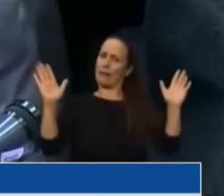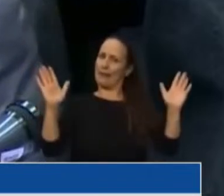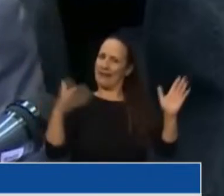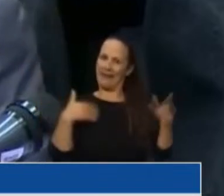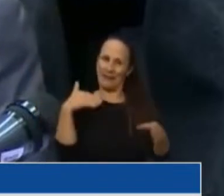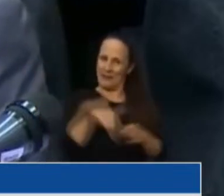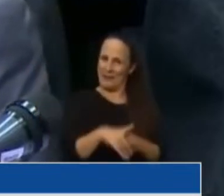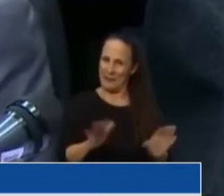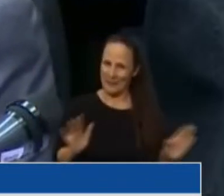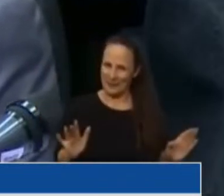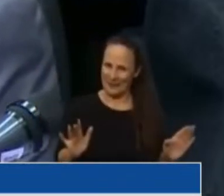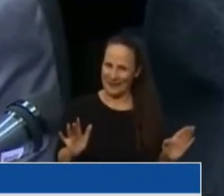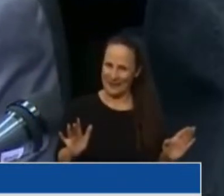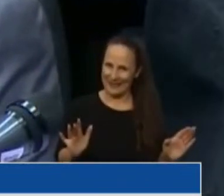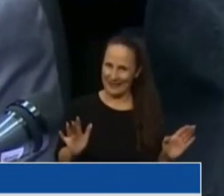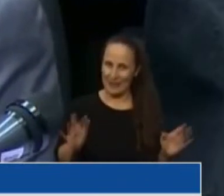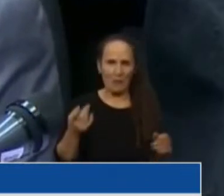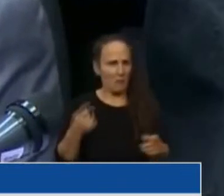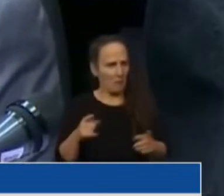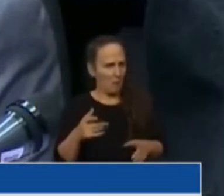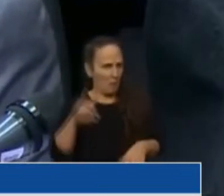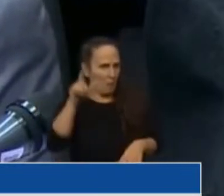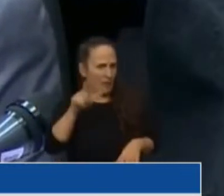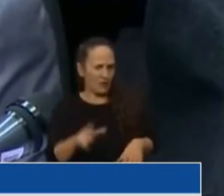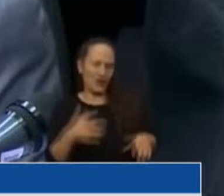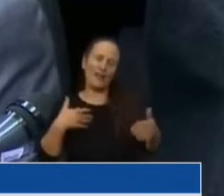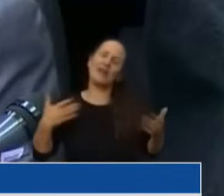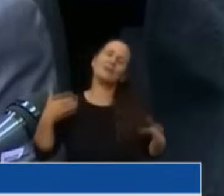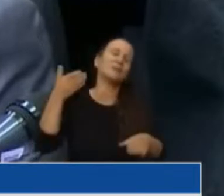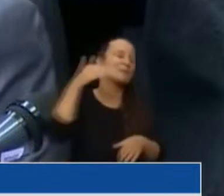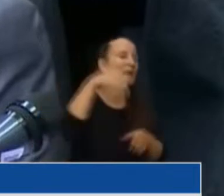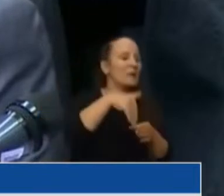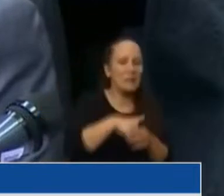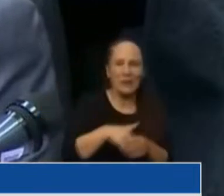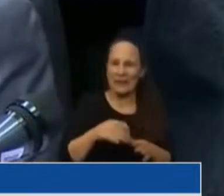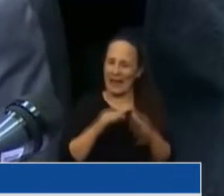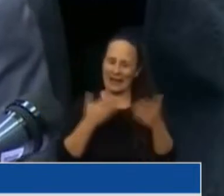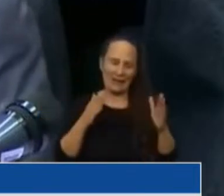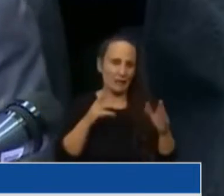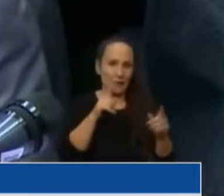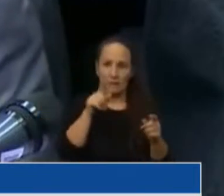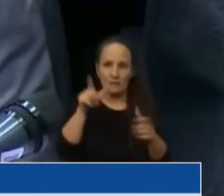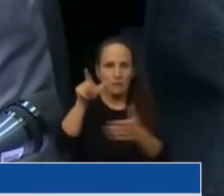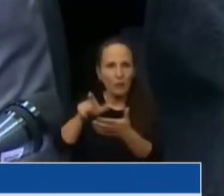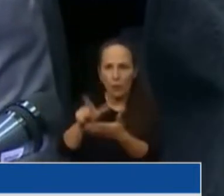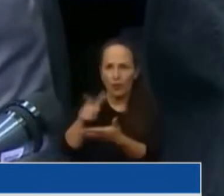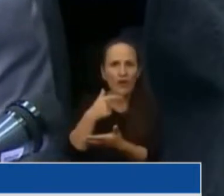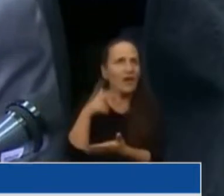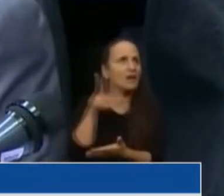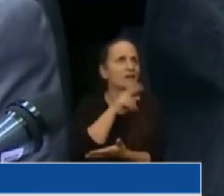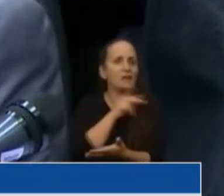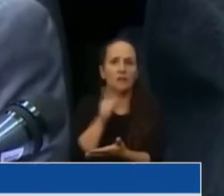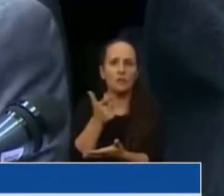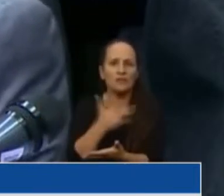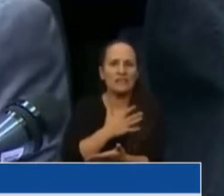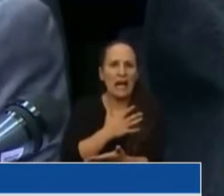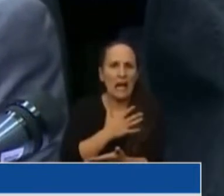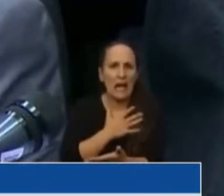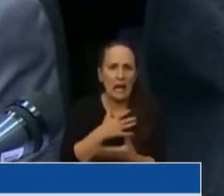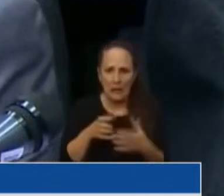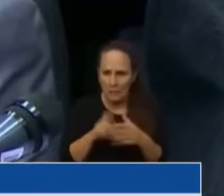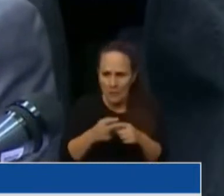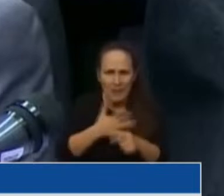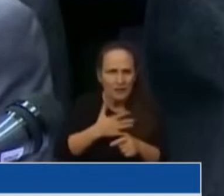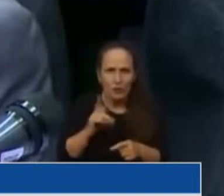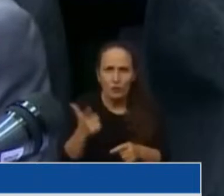libre hacerlo entonces el ciudadano que no encuentra su boleta de preferencia en el cuarto oscuro, como ocurre con la boleta